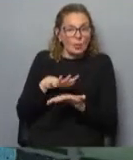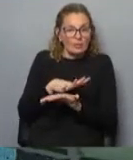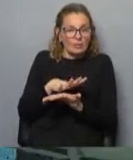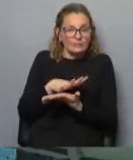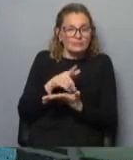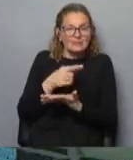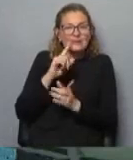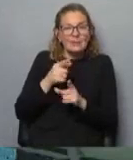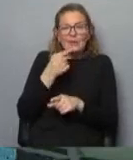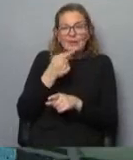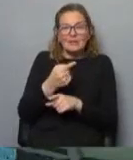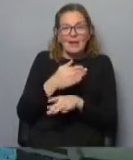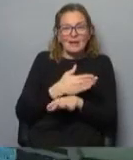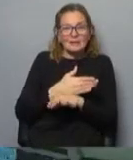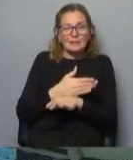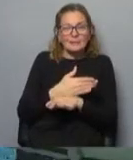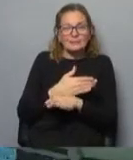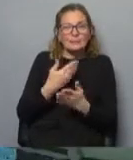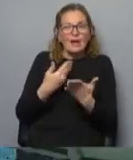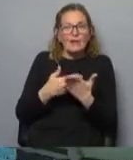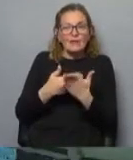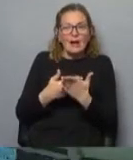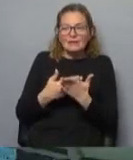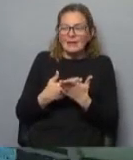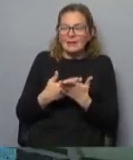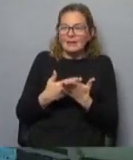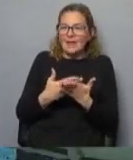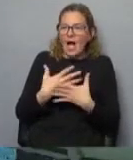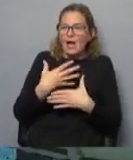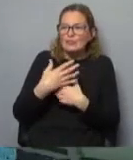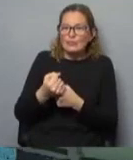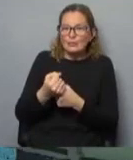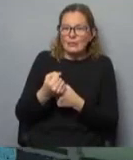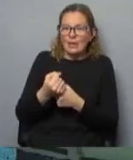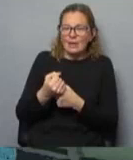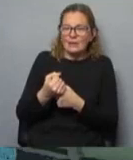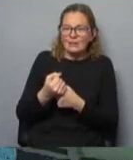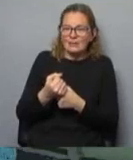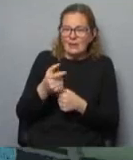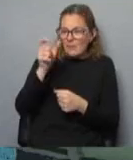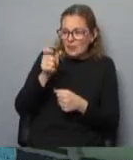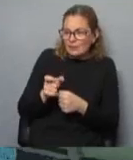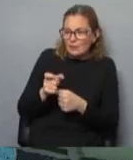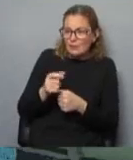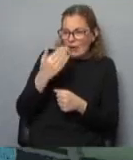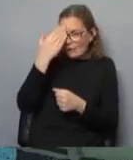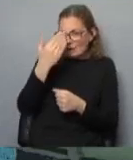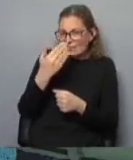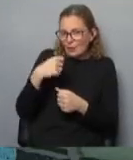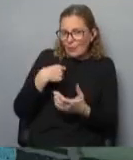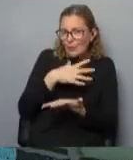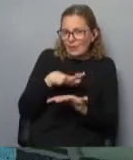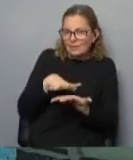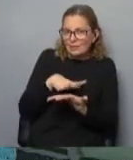lo que mencionabas es ideas que expone la falta de tolerancia y de la de las personas frente a determinadas situaciones